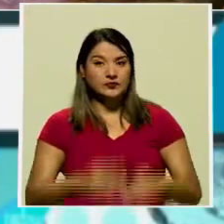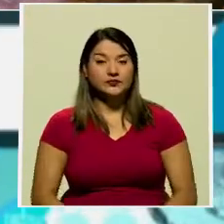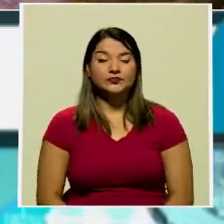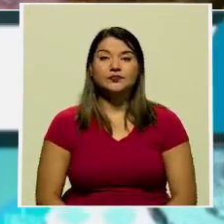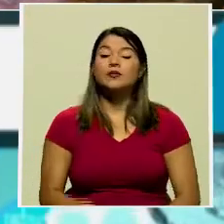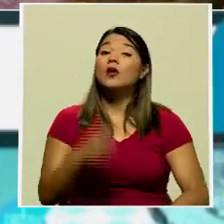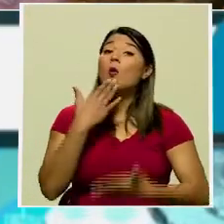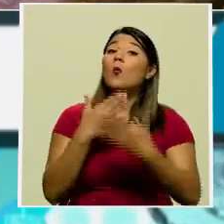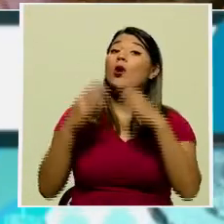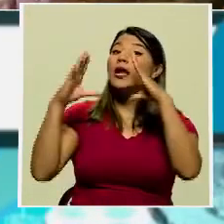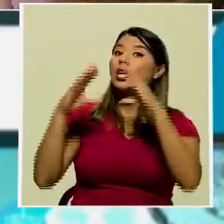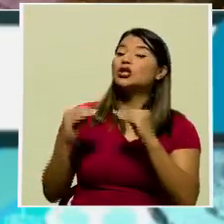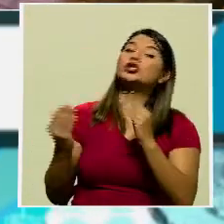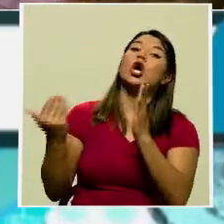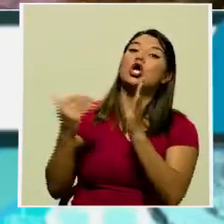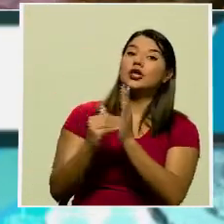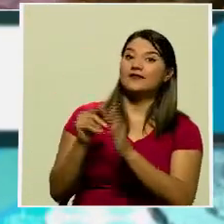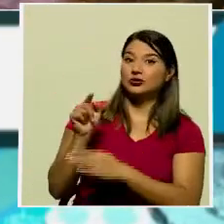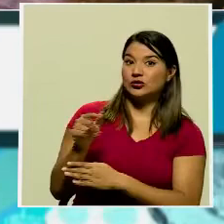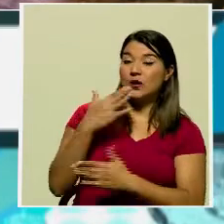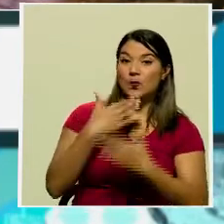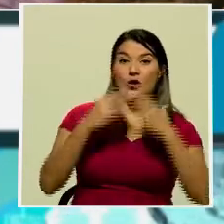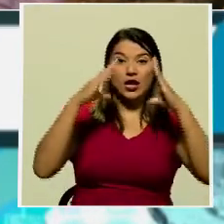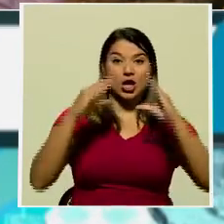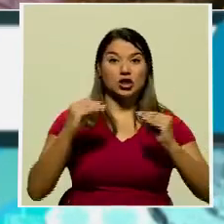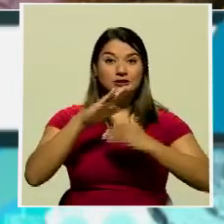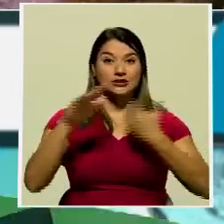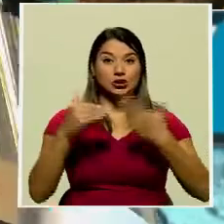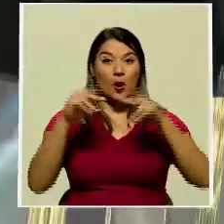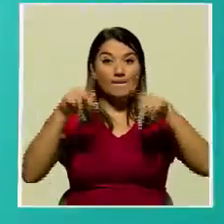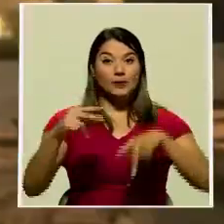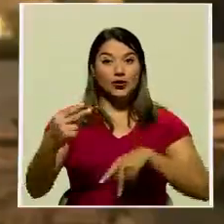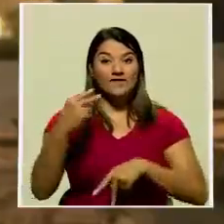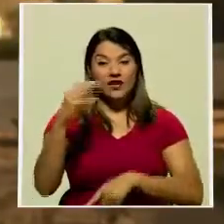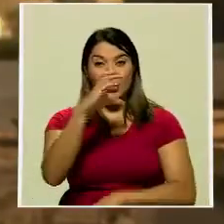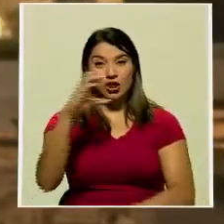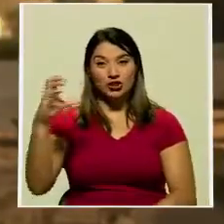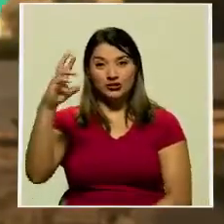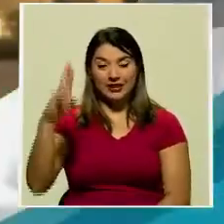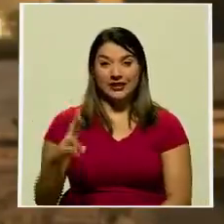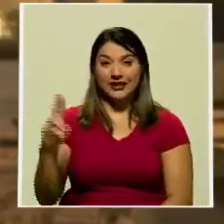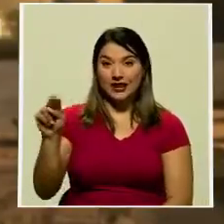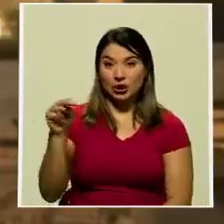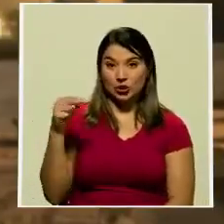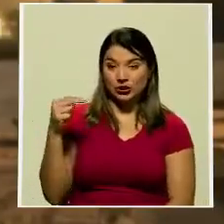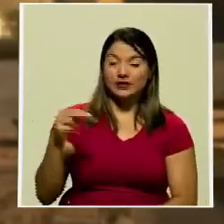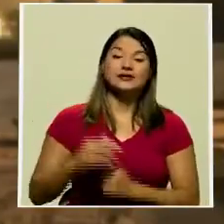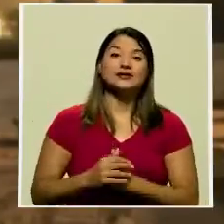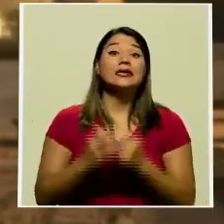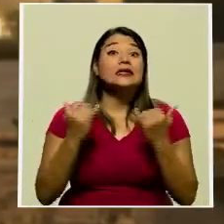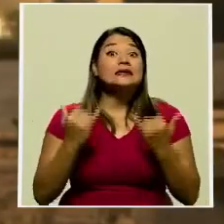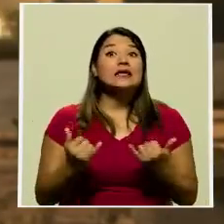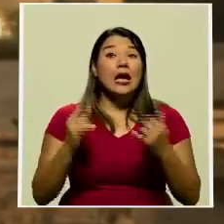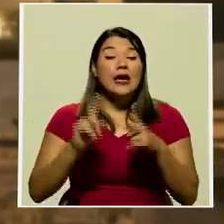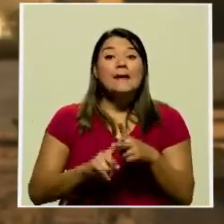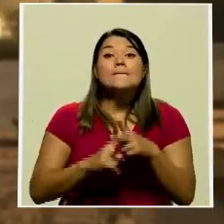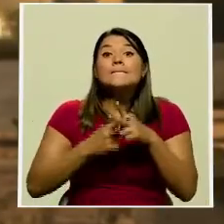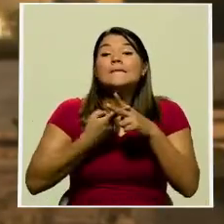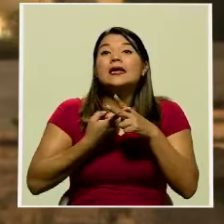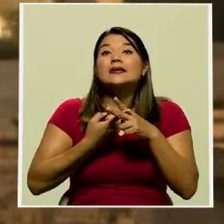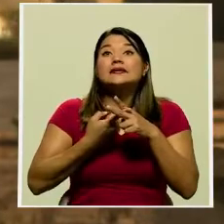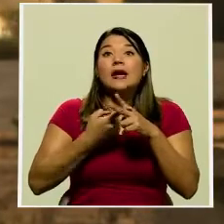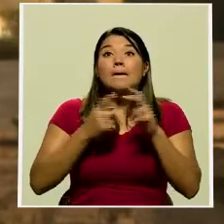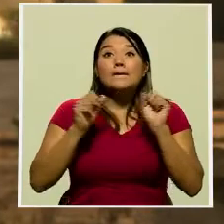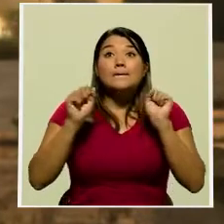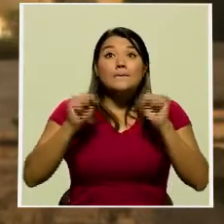Buenas noches nuevamente, Ernesto, y a todos los que nos siguen en Costa Rica Noticias. Como usted lo dice, pues empiezan a haber